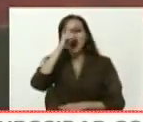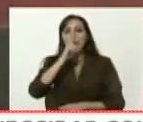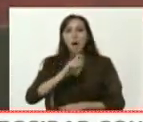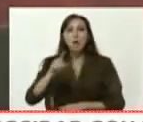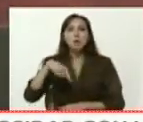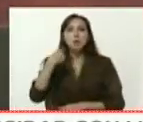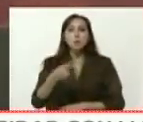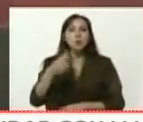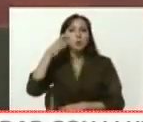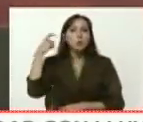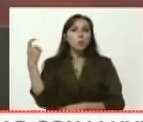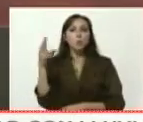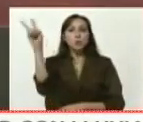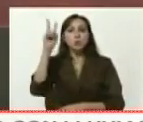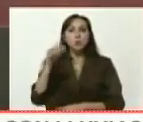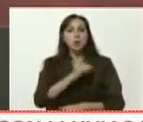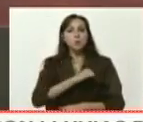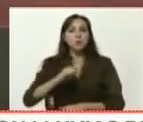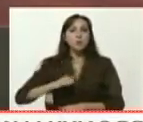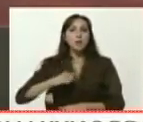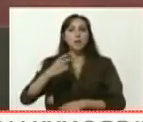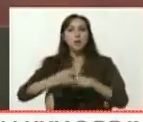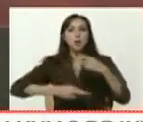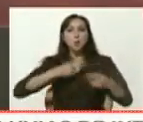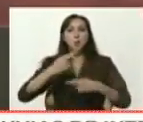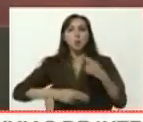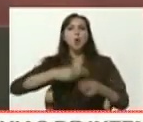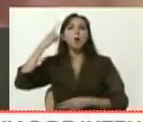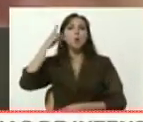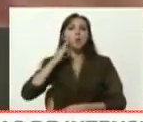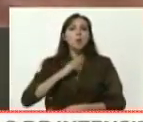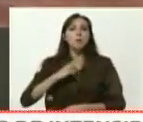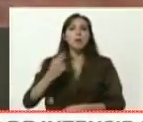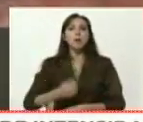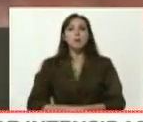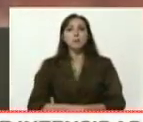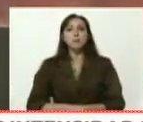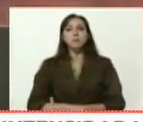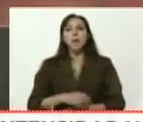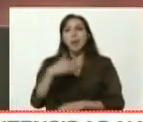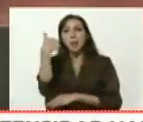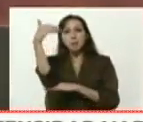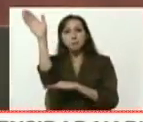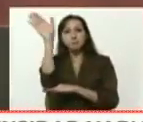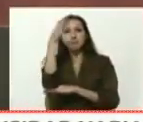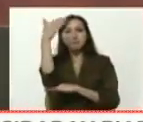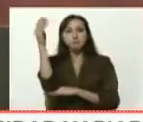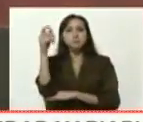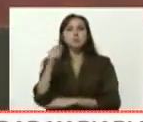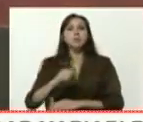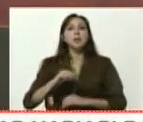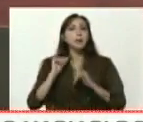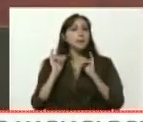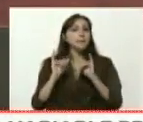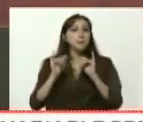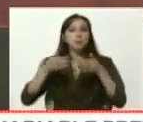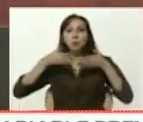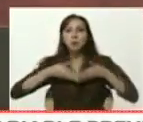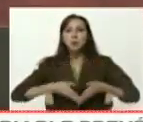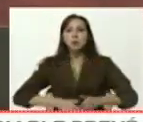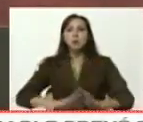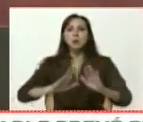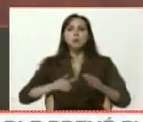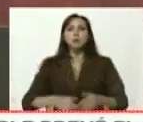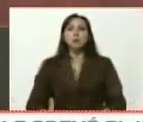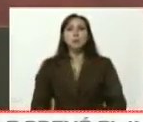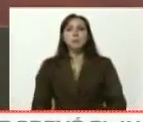venezolano, que es más independiente, más revolucionario, más bolivariano, levanta las mismas banderas con que nació la Liga Socialista. Tenemos un